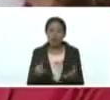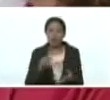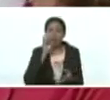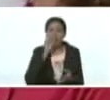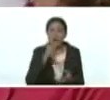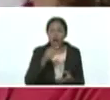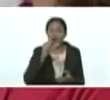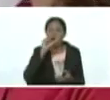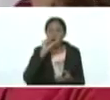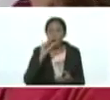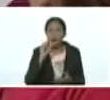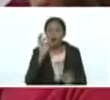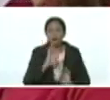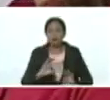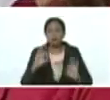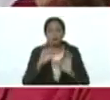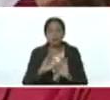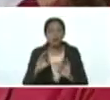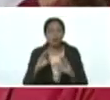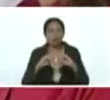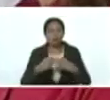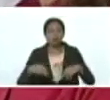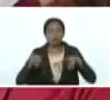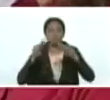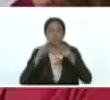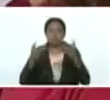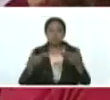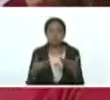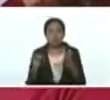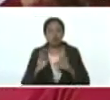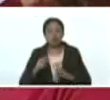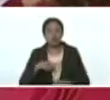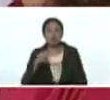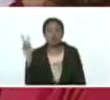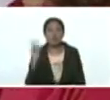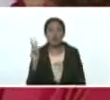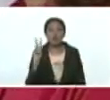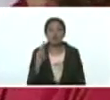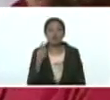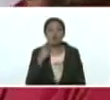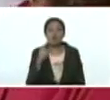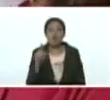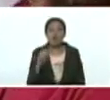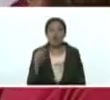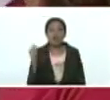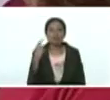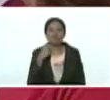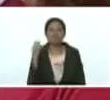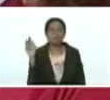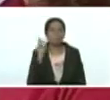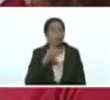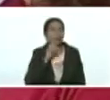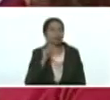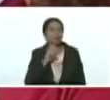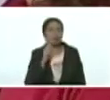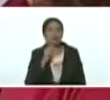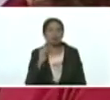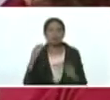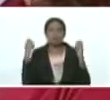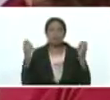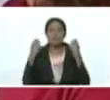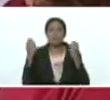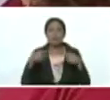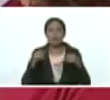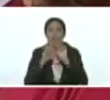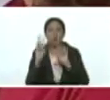de agua de la Organización de Naciones Unidas. Le decimos en Venezuela, pura bulla para hacer campaña y